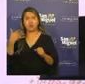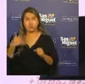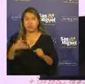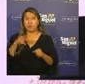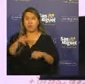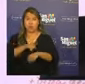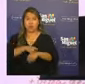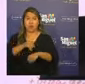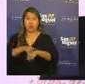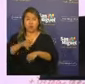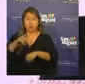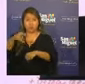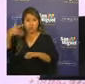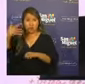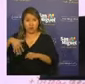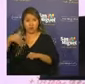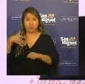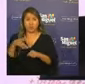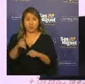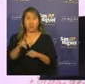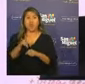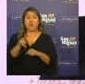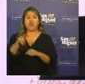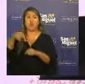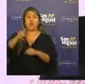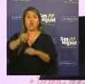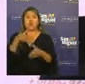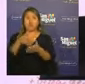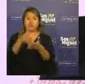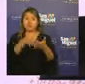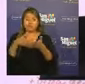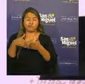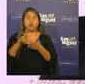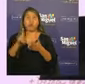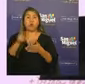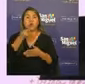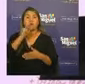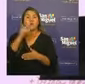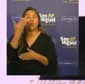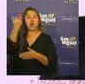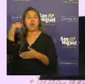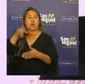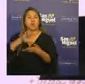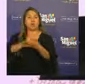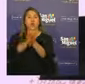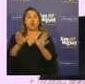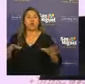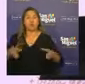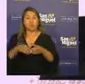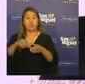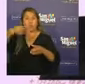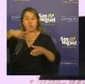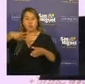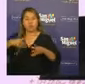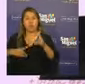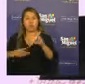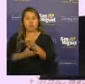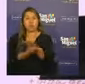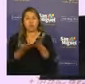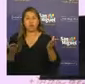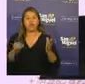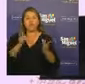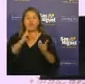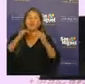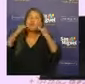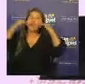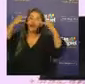crítico de destrabar las cosas. Y hace pocos días con la alcaldesa y todo su equipo municipal y muchos de ustedes, tenemos la alegría